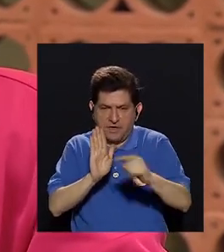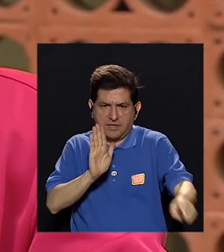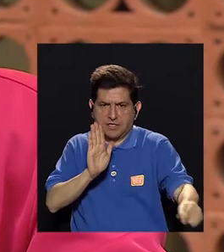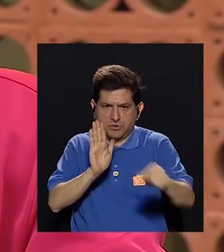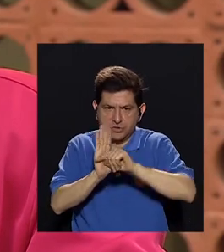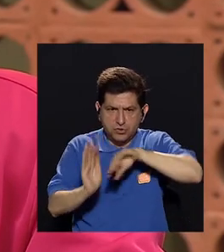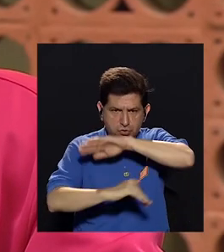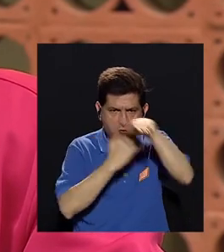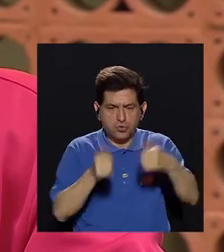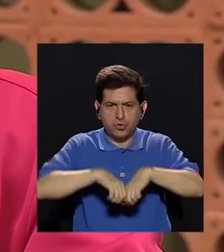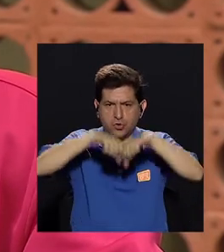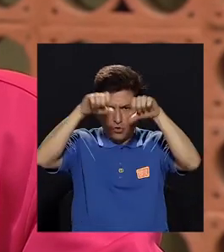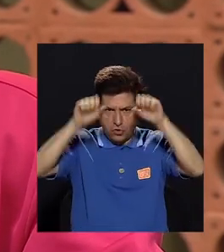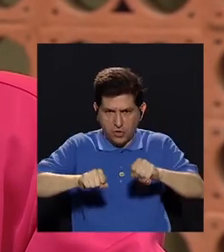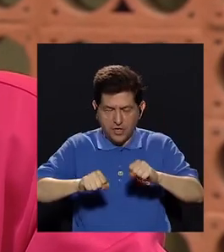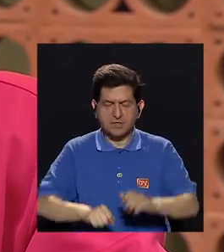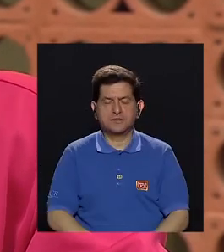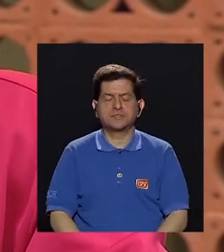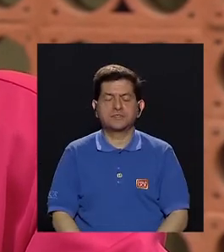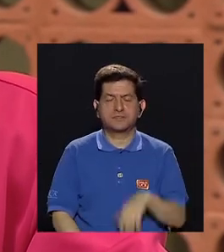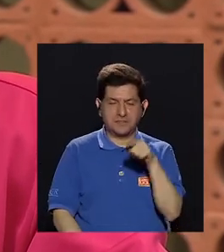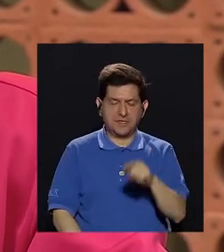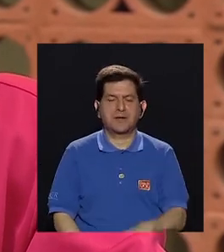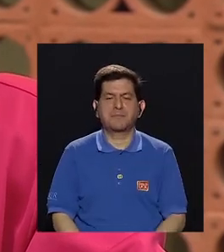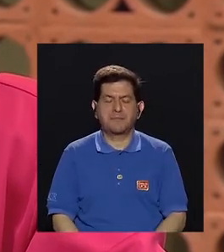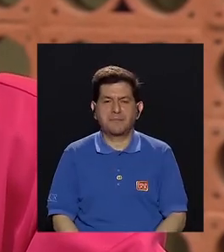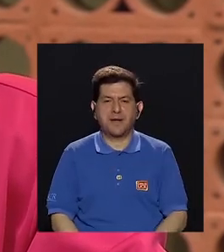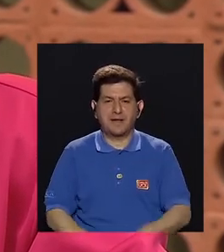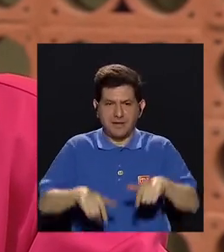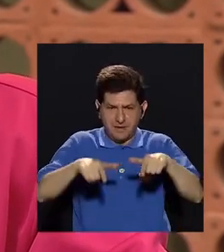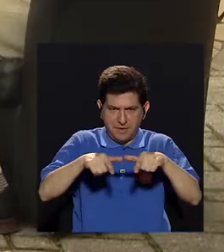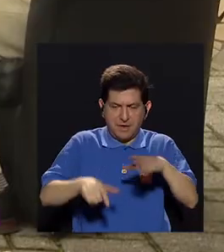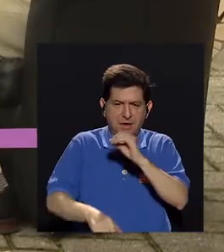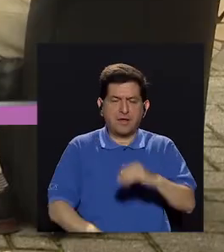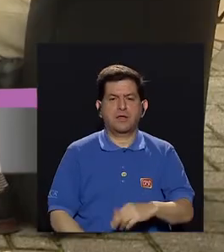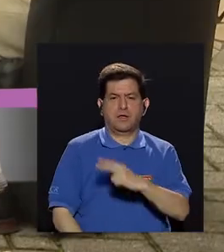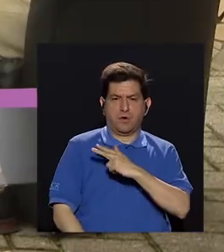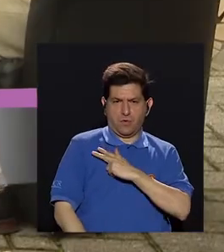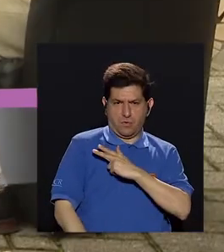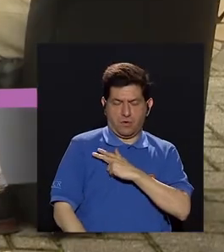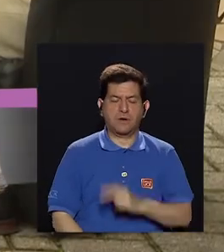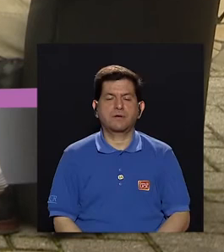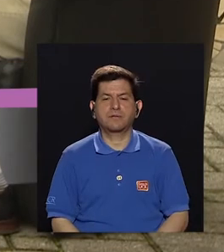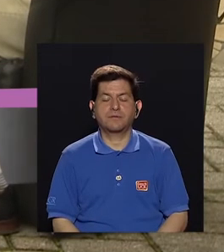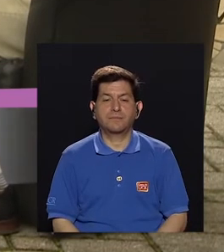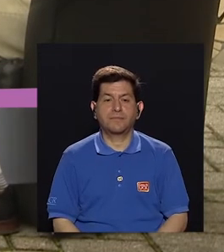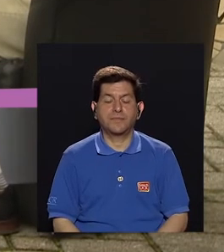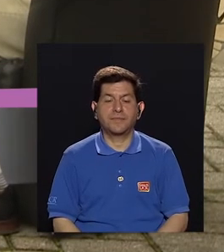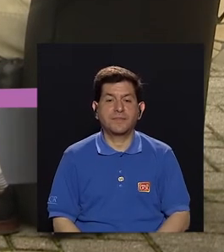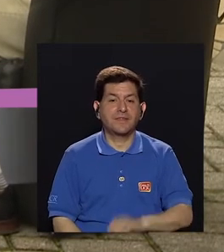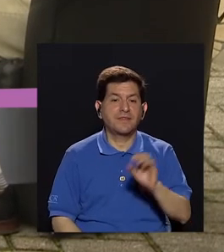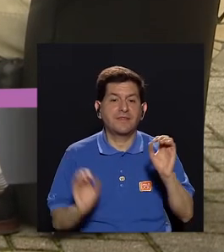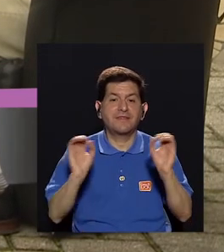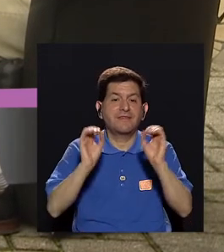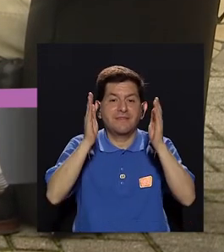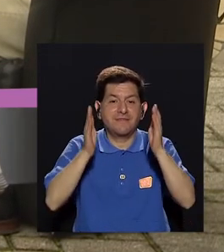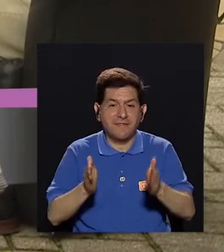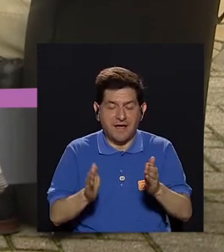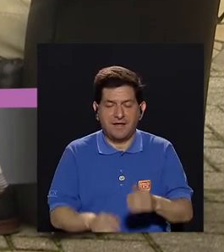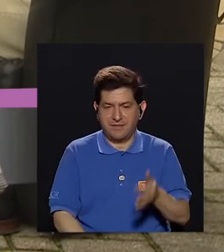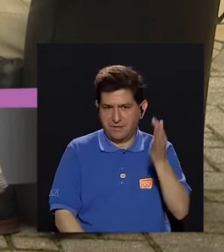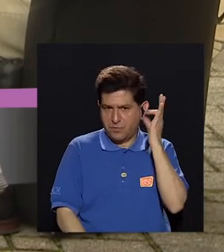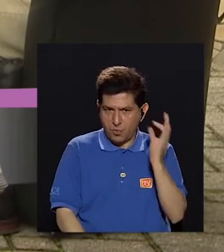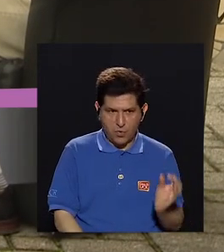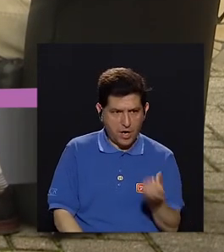afectar negativamente todo lo que es el sistema genitourinario. Bueno, ve, ninguna adolescente debería